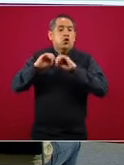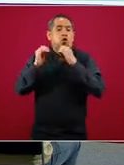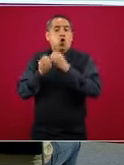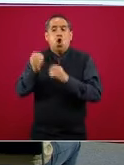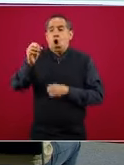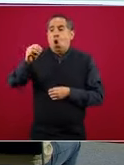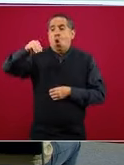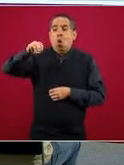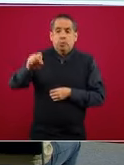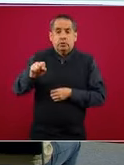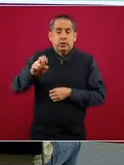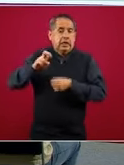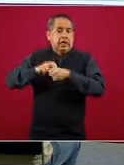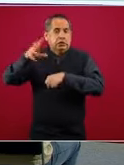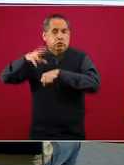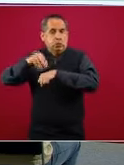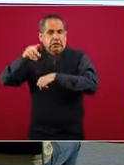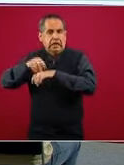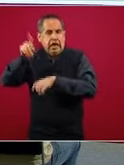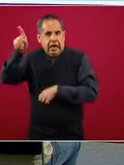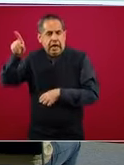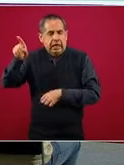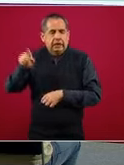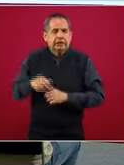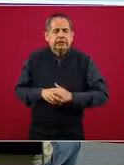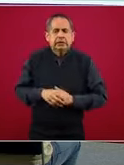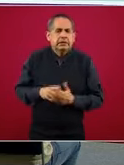de la Salud en Ginebra, Suiza,